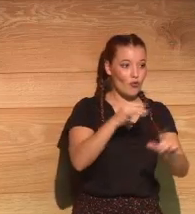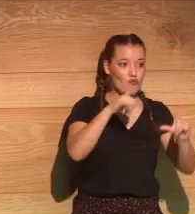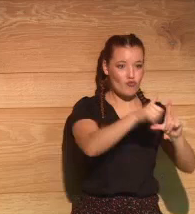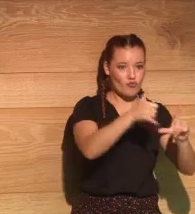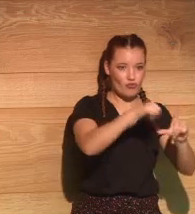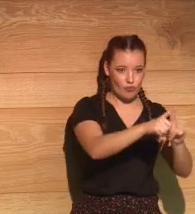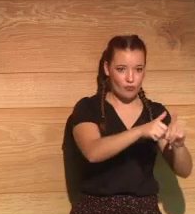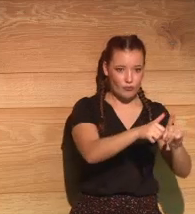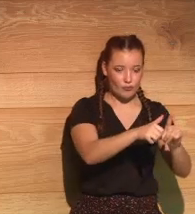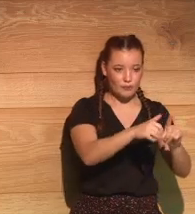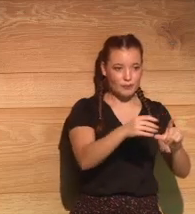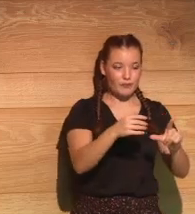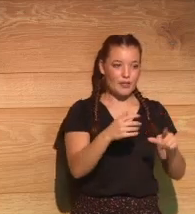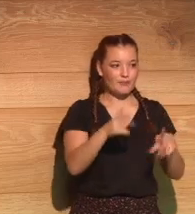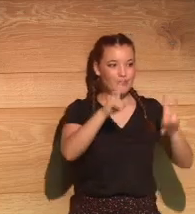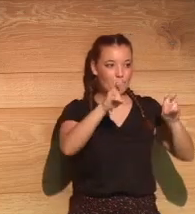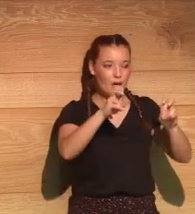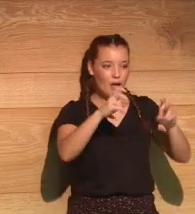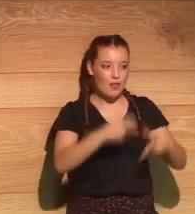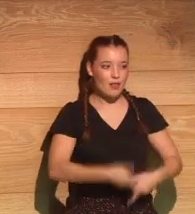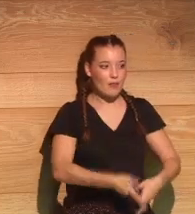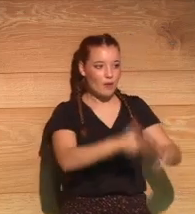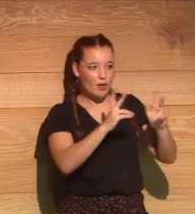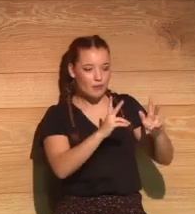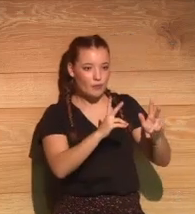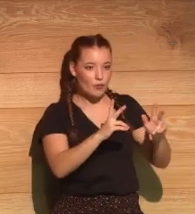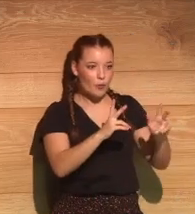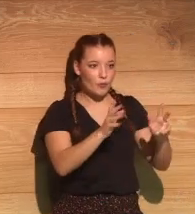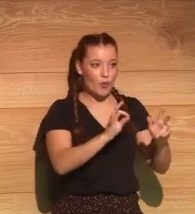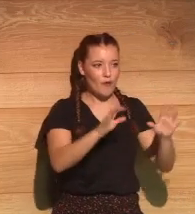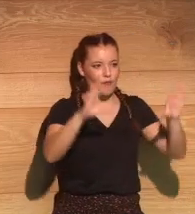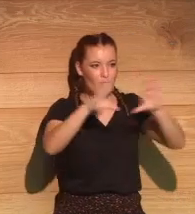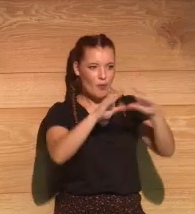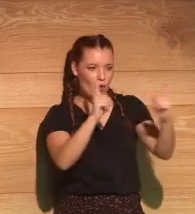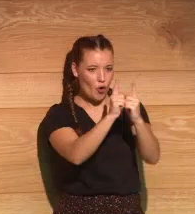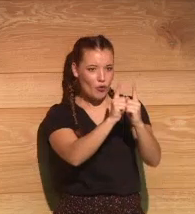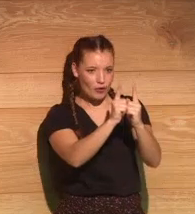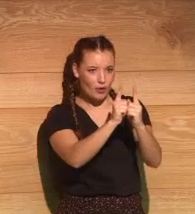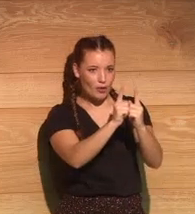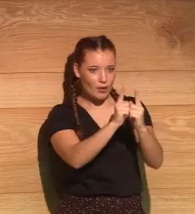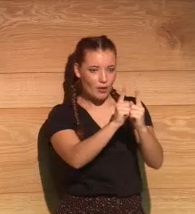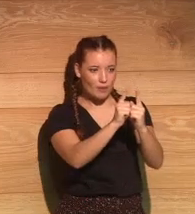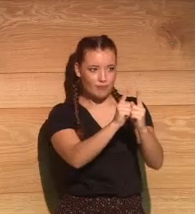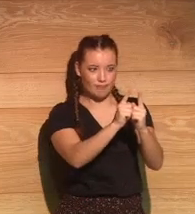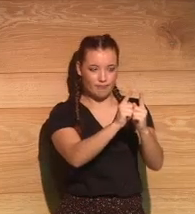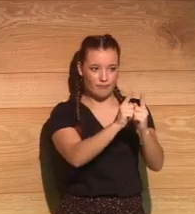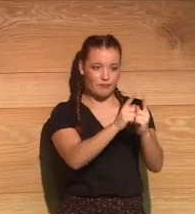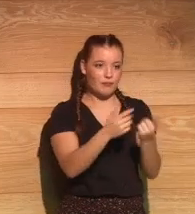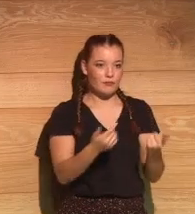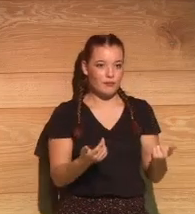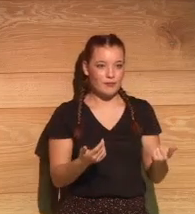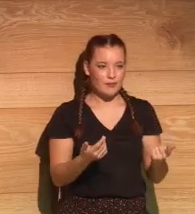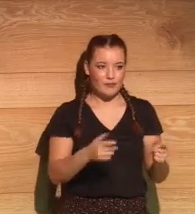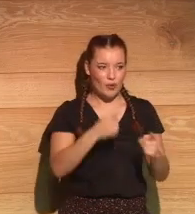como escorando hacia cosas del liberalismo, incluso de cierto antifeminismo. Es decir, yo llegué a Jordan Peterson por YouTube y luego empecé a llegar